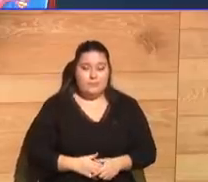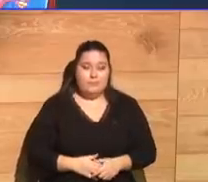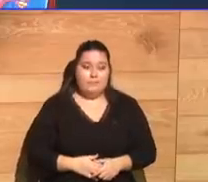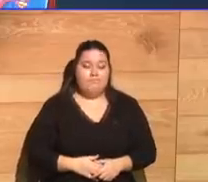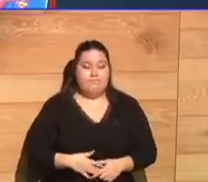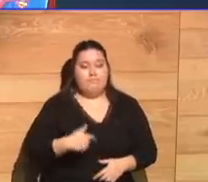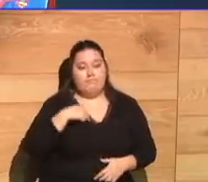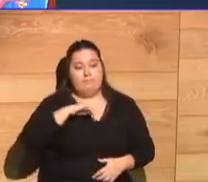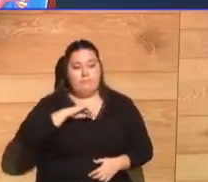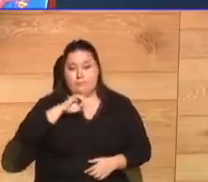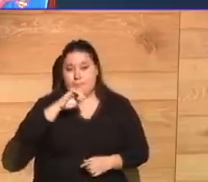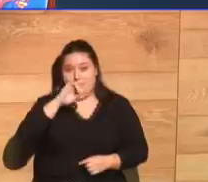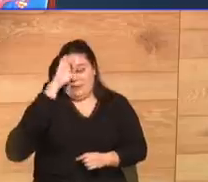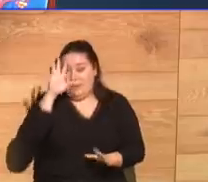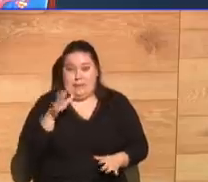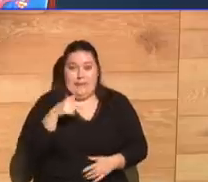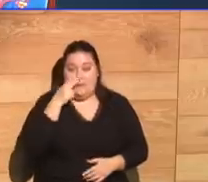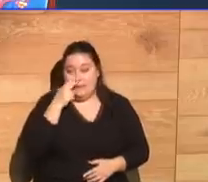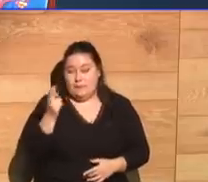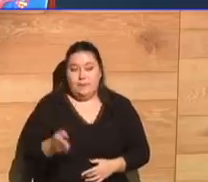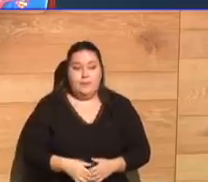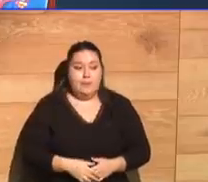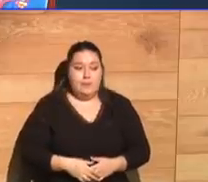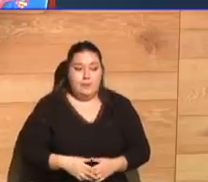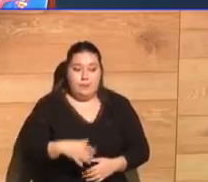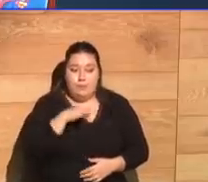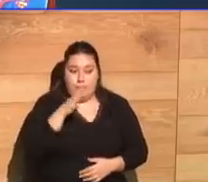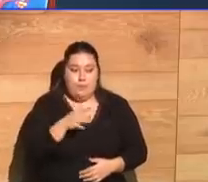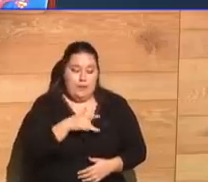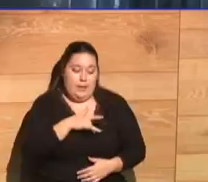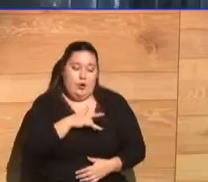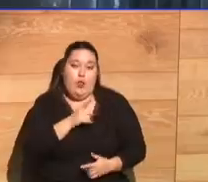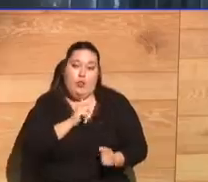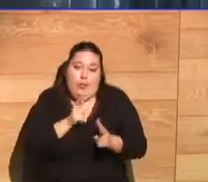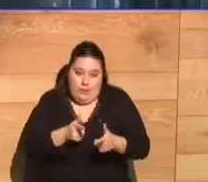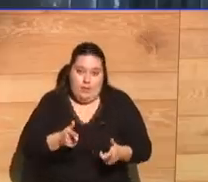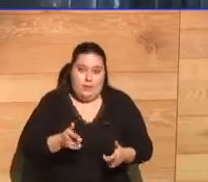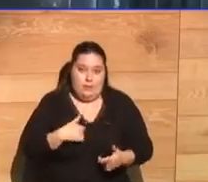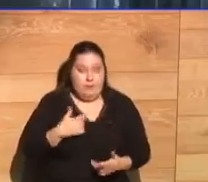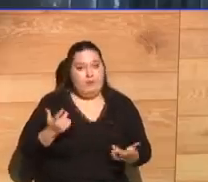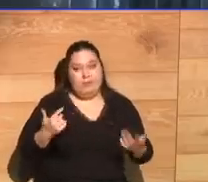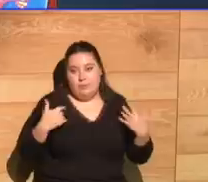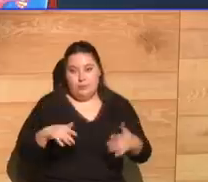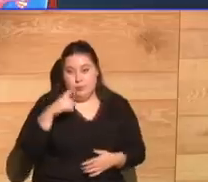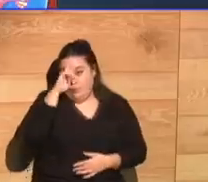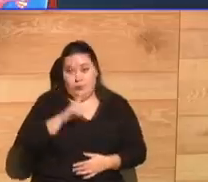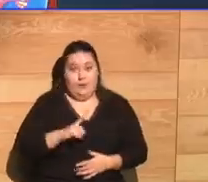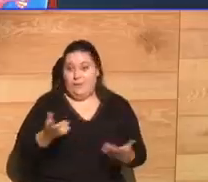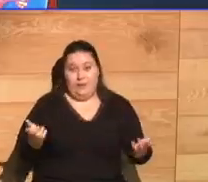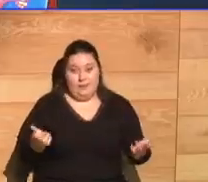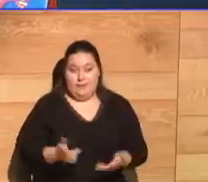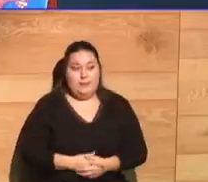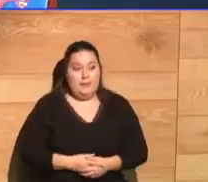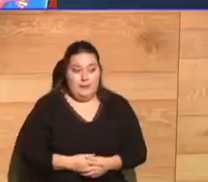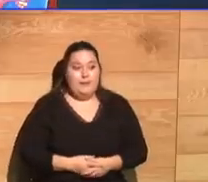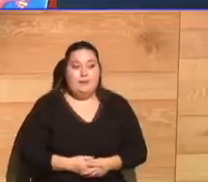me sorprendía o me interesaba, ¿no? Porque meterle corazón a... Me epifaneó, claro, yo sin saber que me estaba epifaneando ni nada. Yo tenía 9 años. ¿Qué